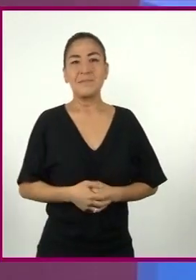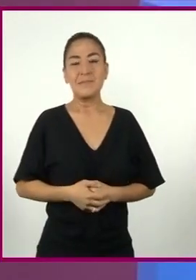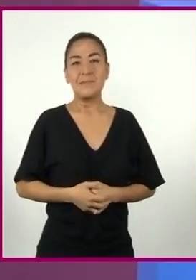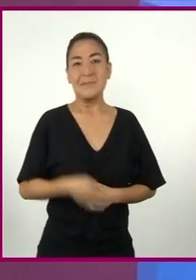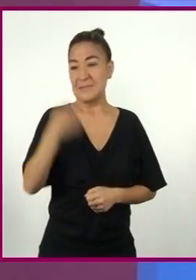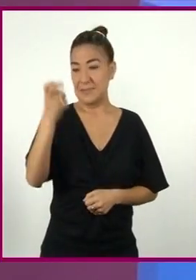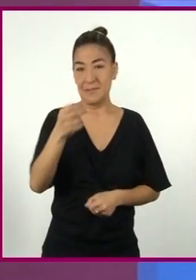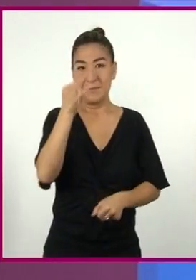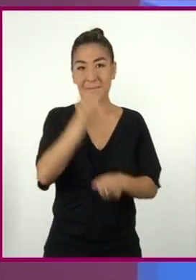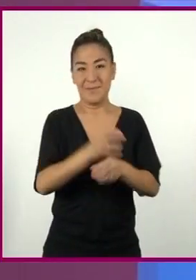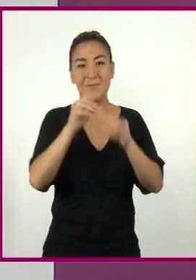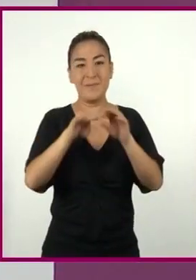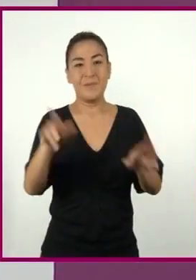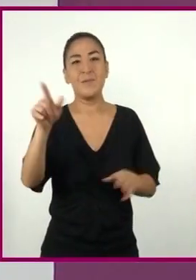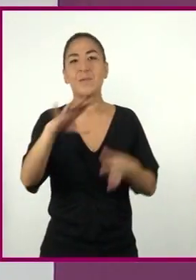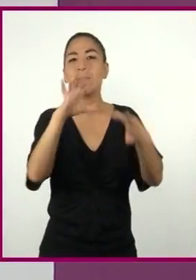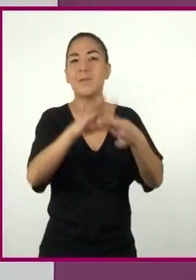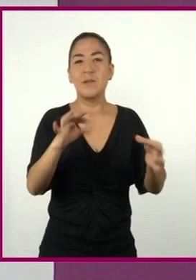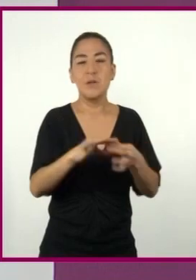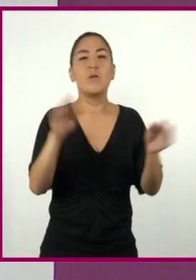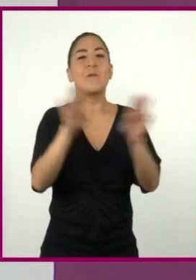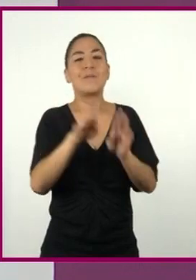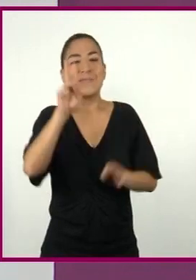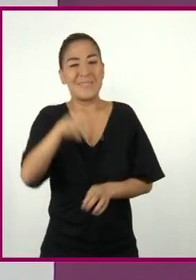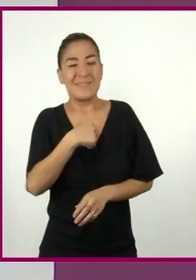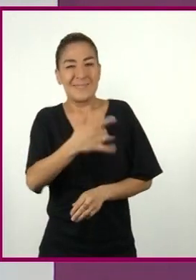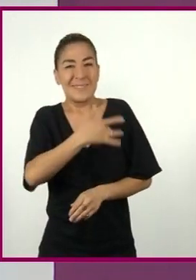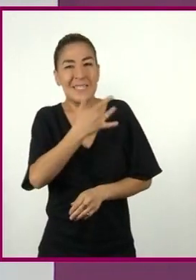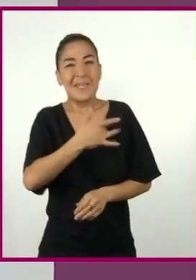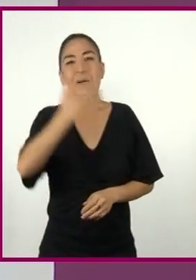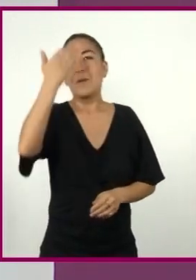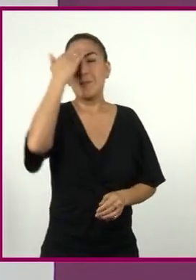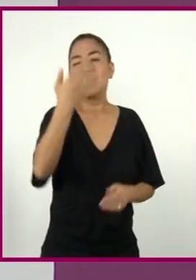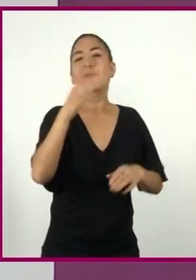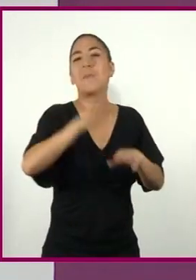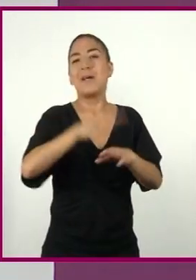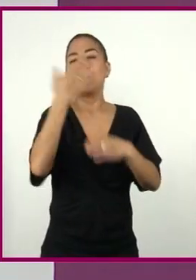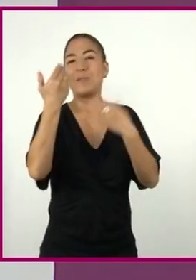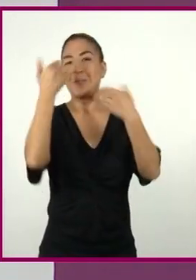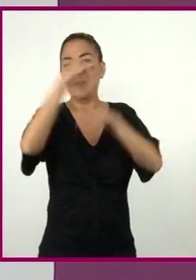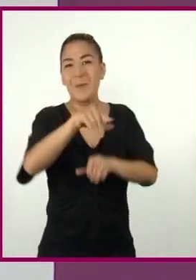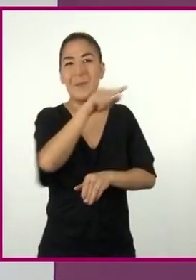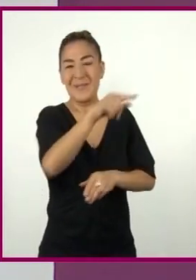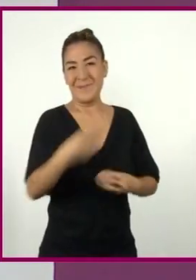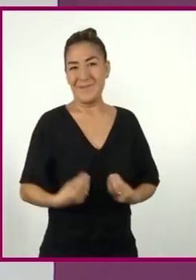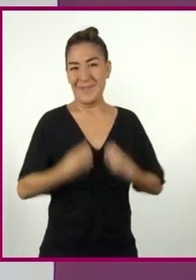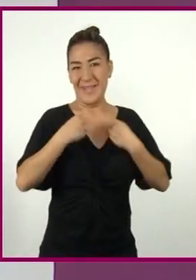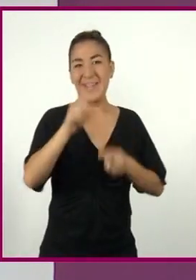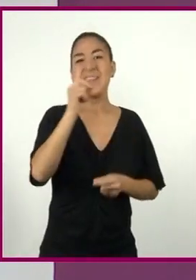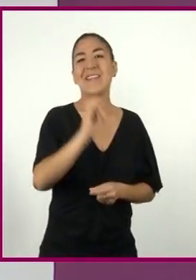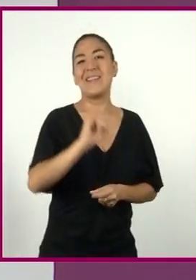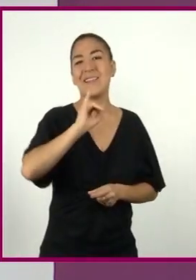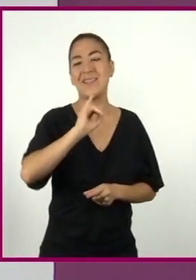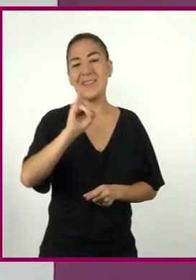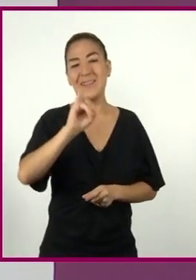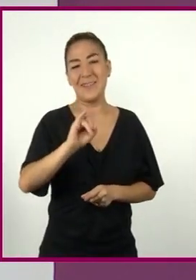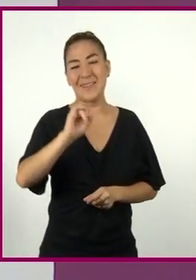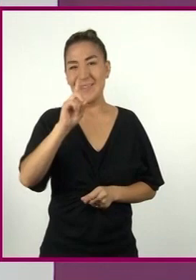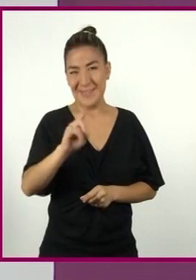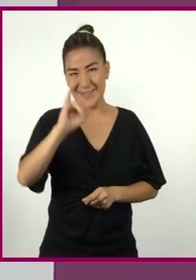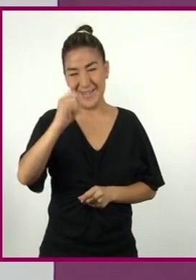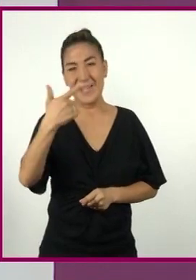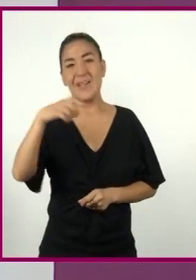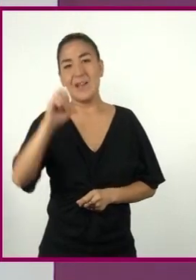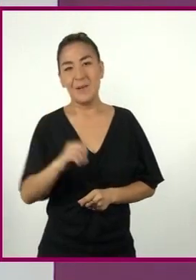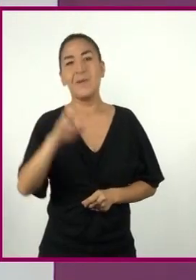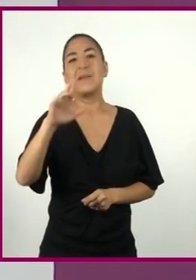Estos datos que mencionas hacen que me den ganas de conocer más sobre la vida de Diego Rivera y lo que lo impulsó